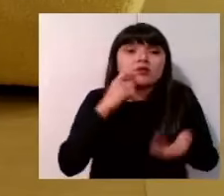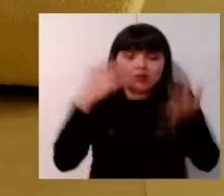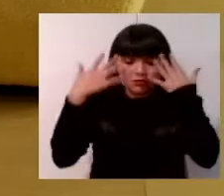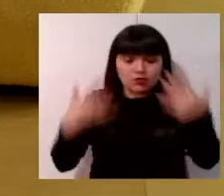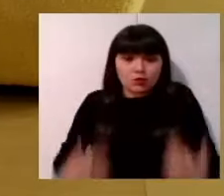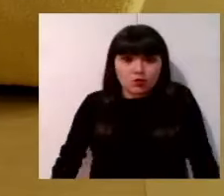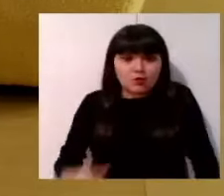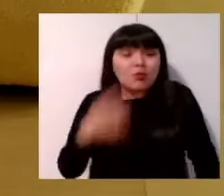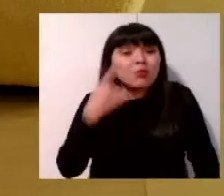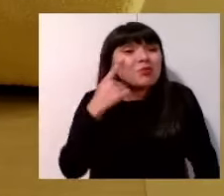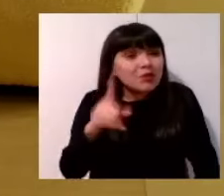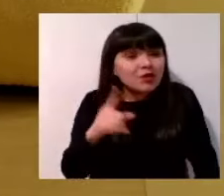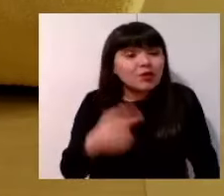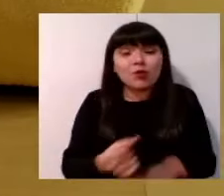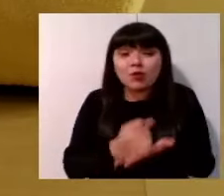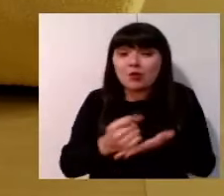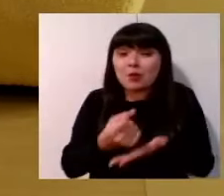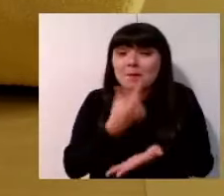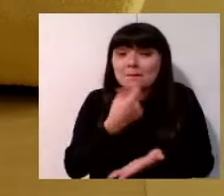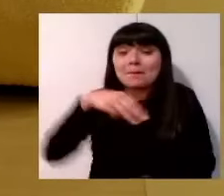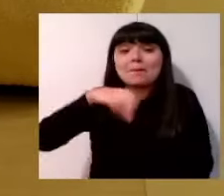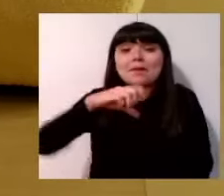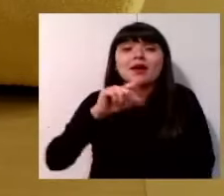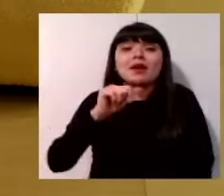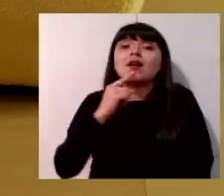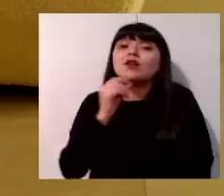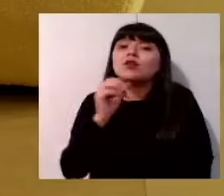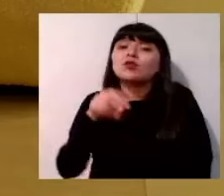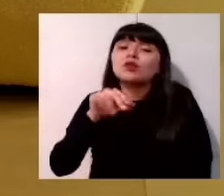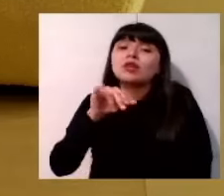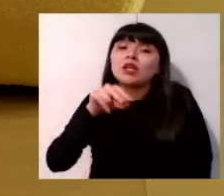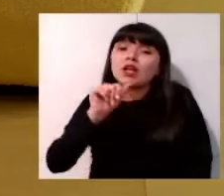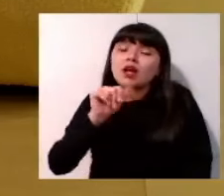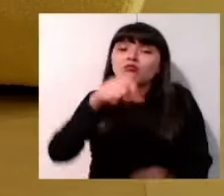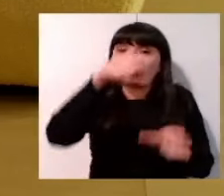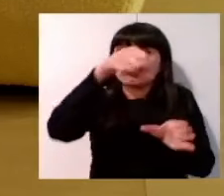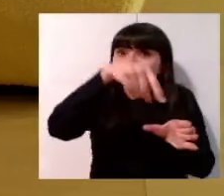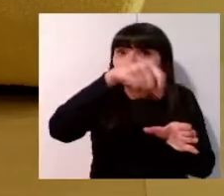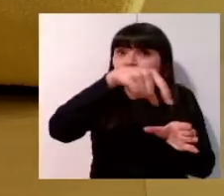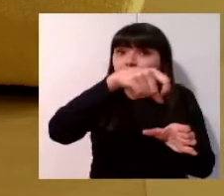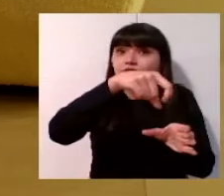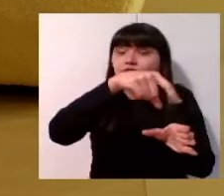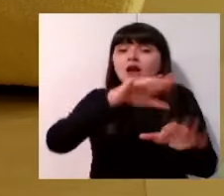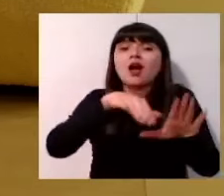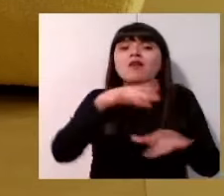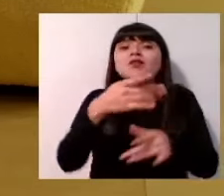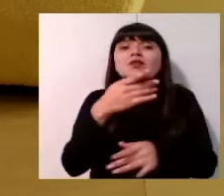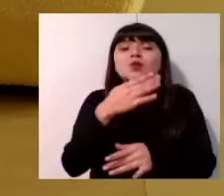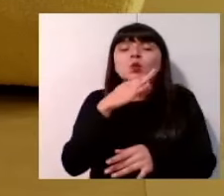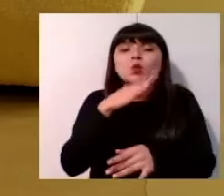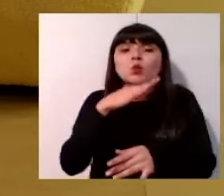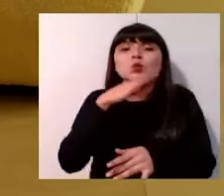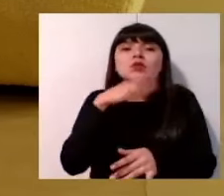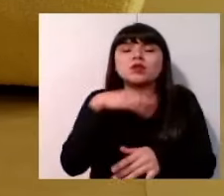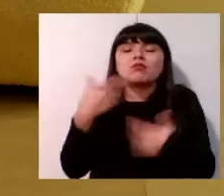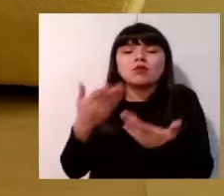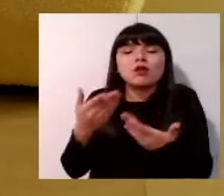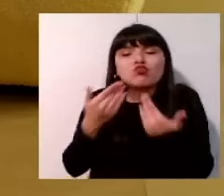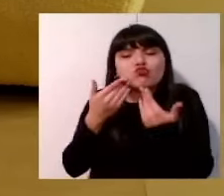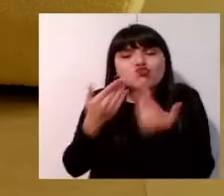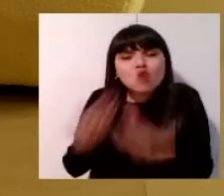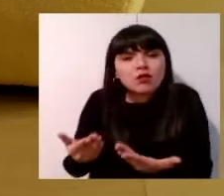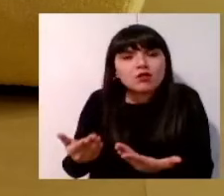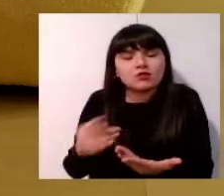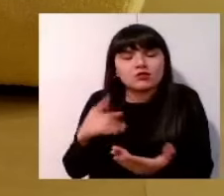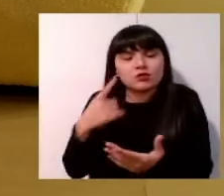melatonina en general... muchas veces se la usan, y a veces sin consultar, para inducir el sueño. Que sí, tiene un efecto de